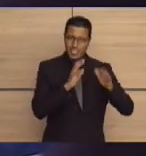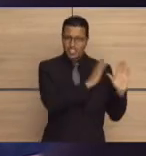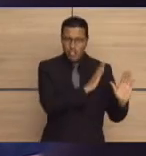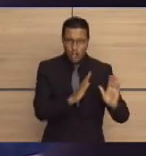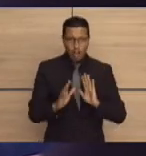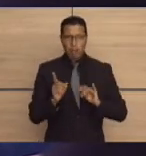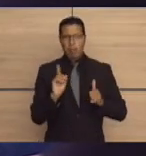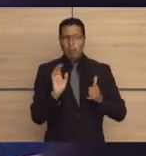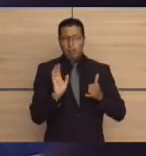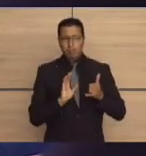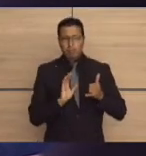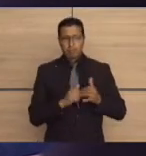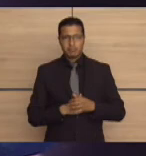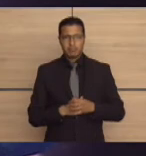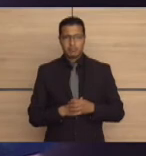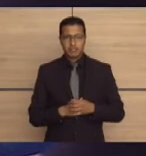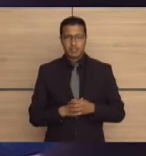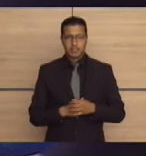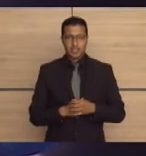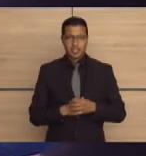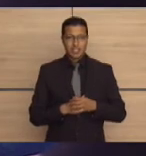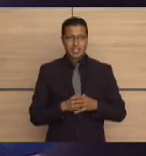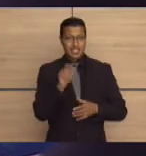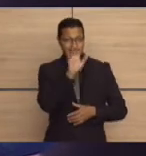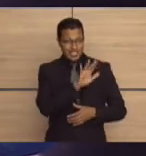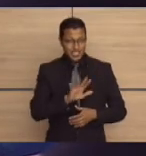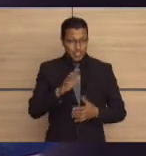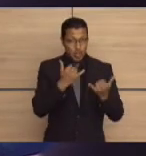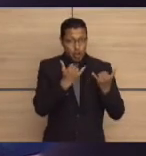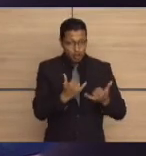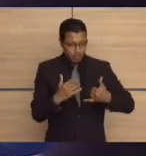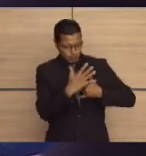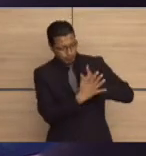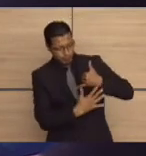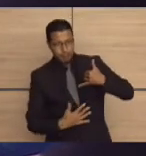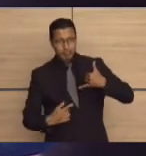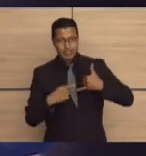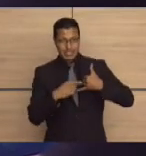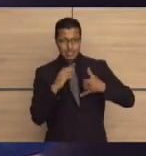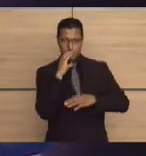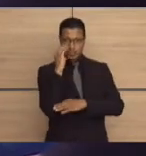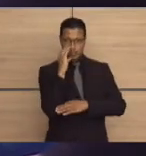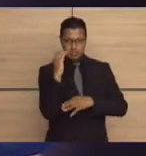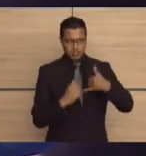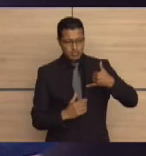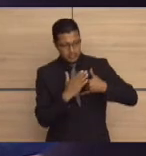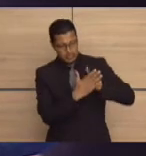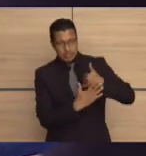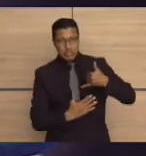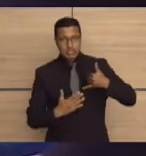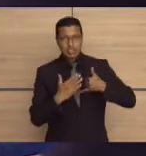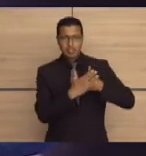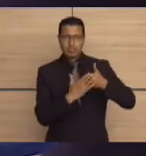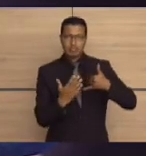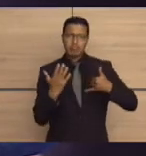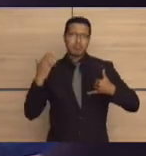y homogéneo. En la región que hoy es Colombia, en la región que es Colombia desde